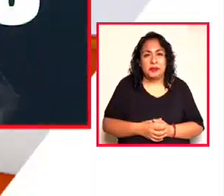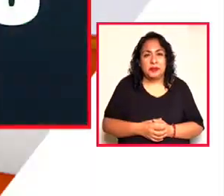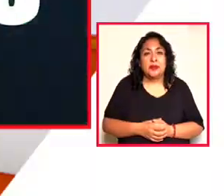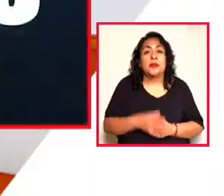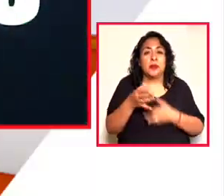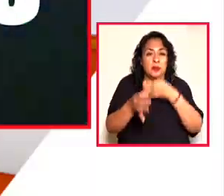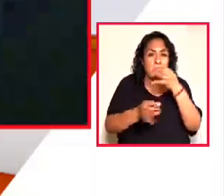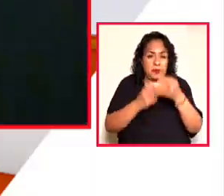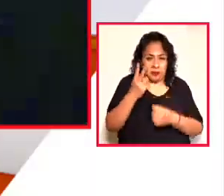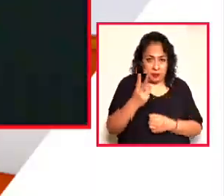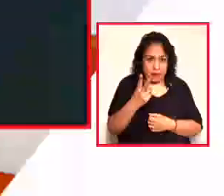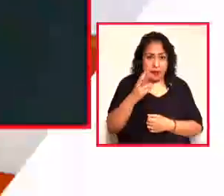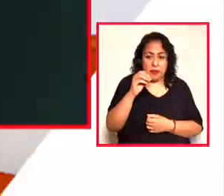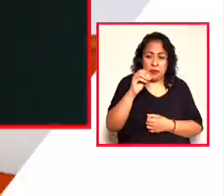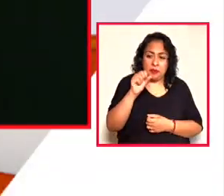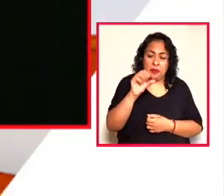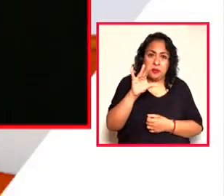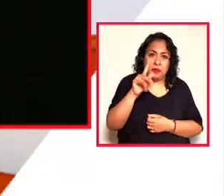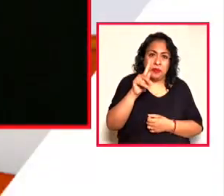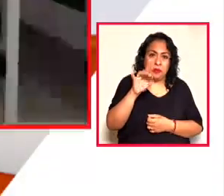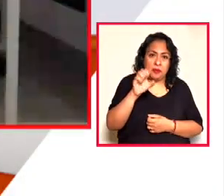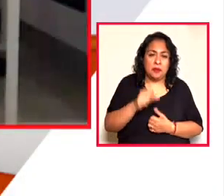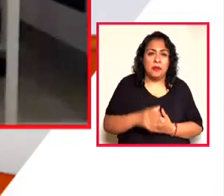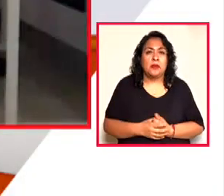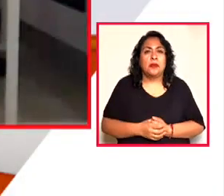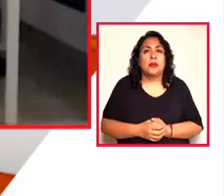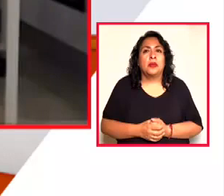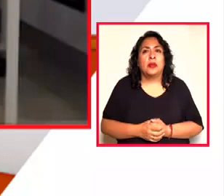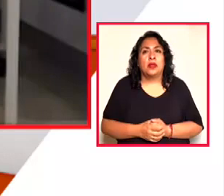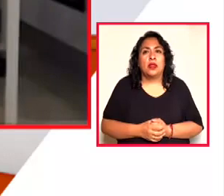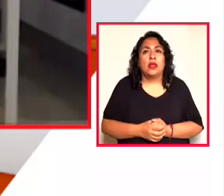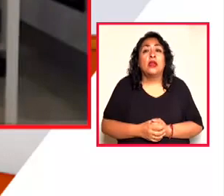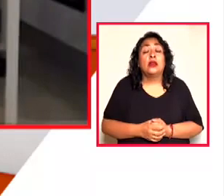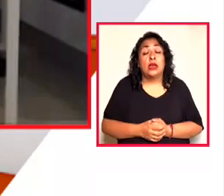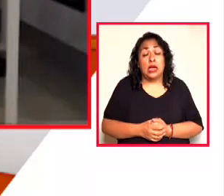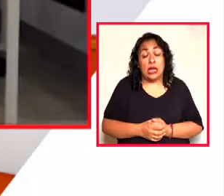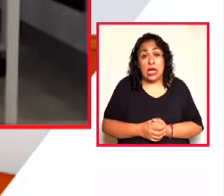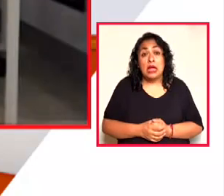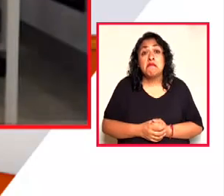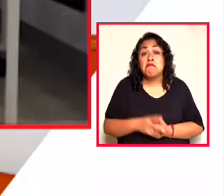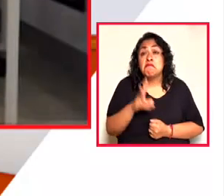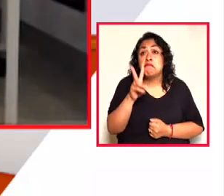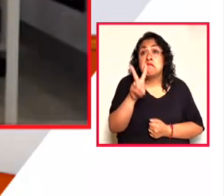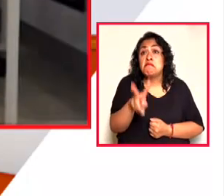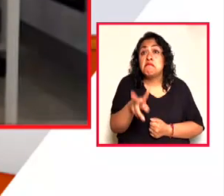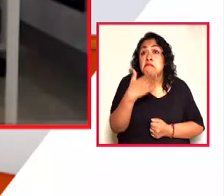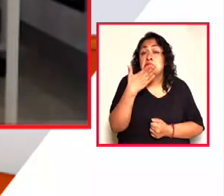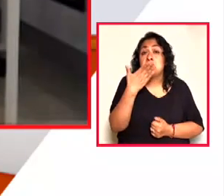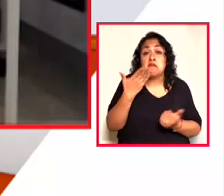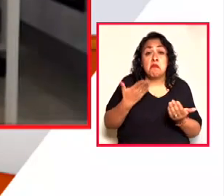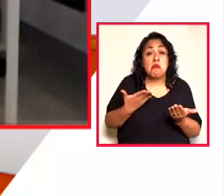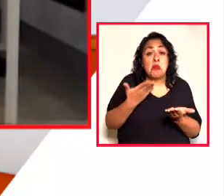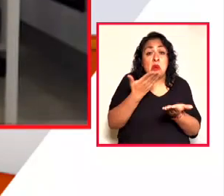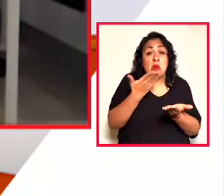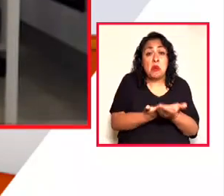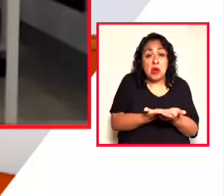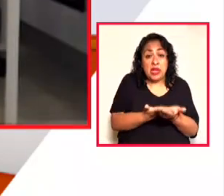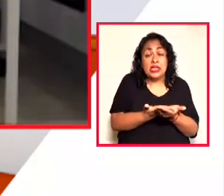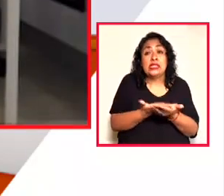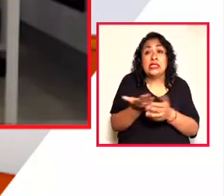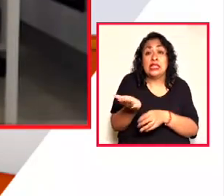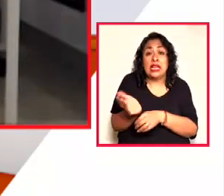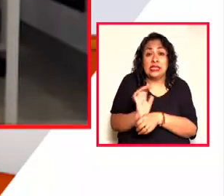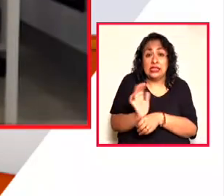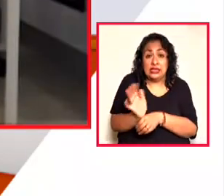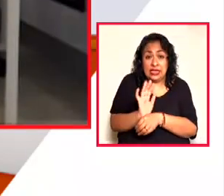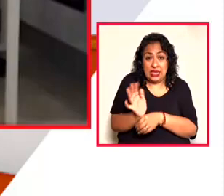Noticias 22, Oscar Cortés. Bueno, pues está bueno esta propuesta de cine